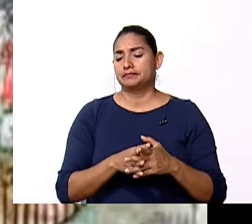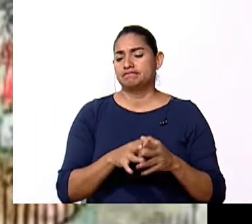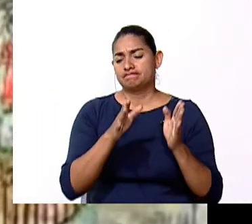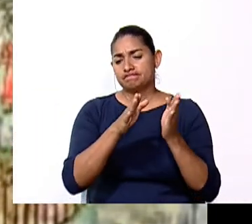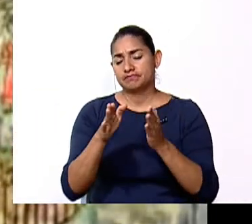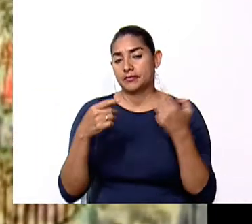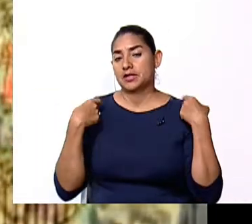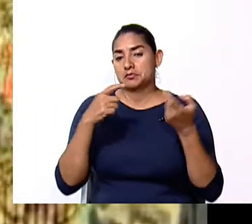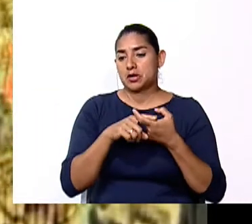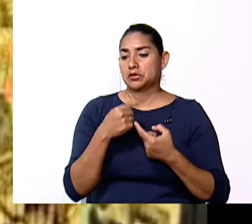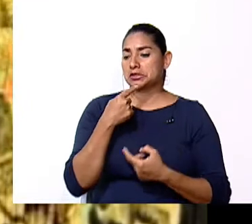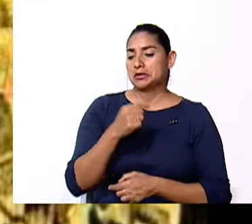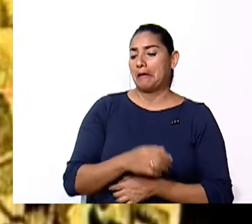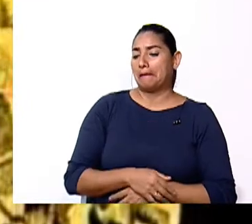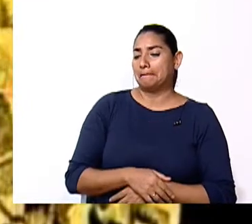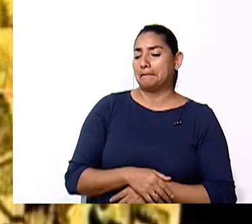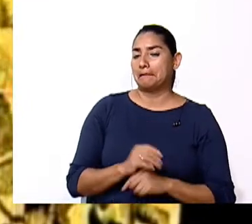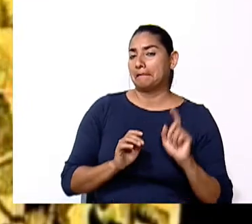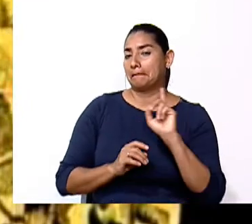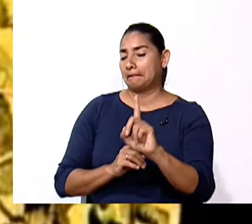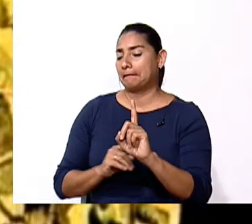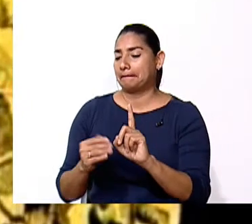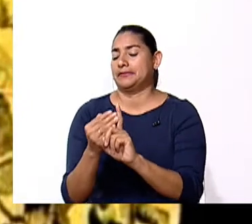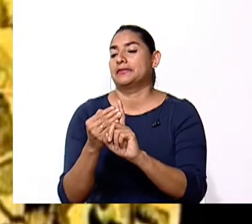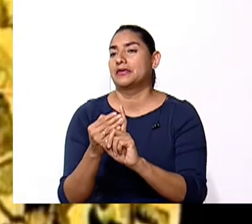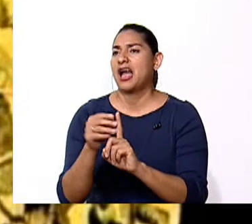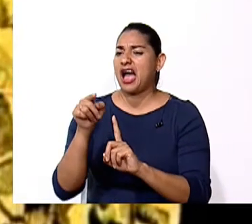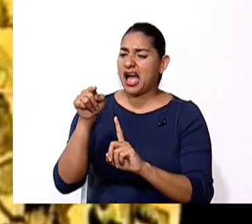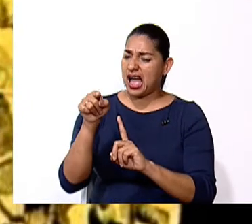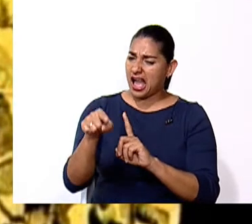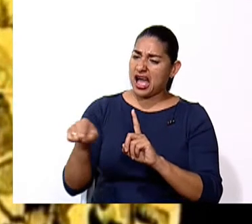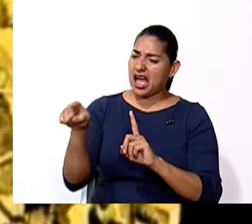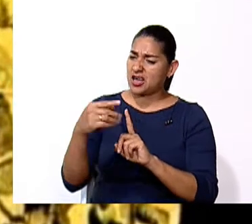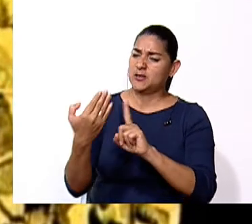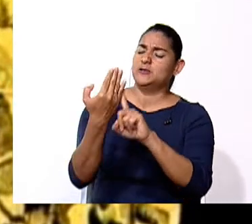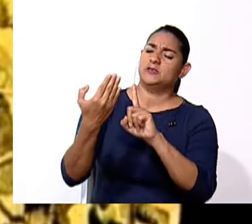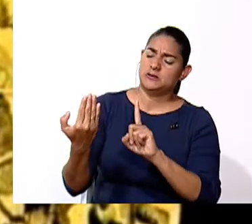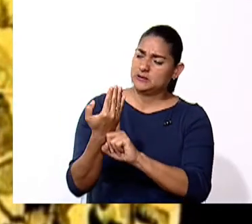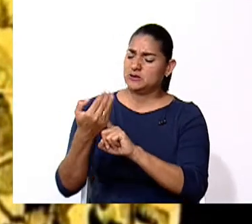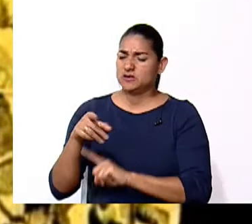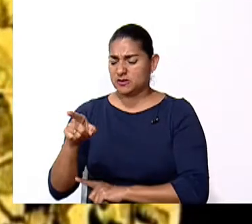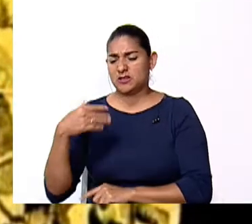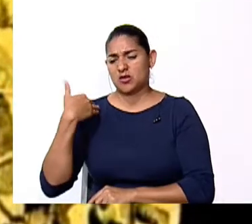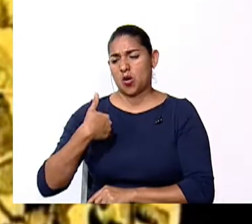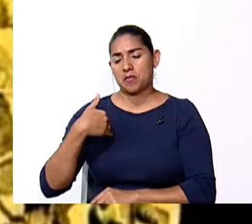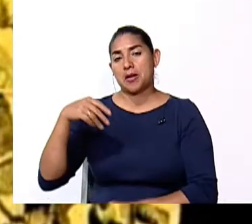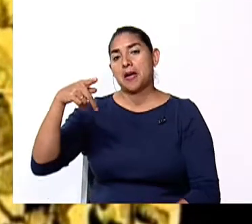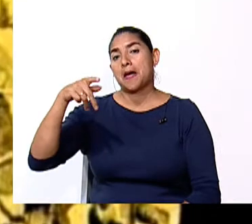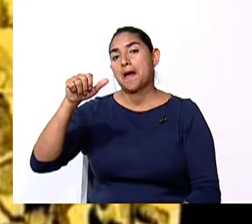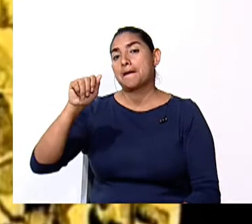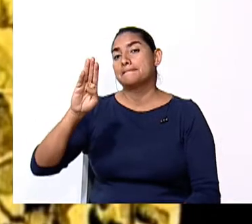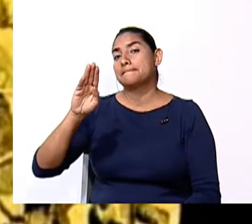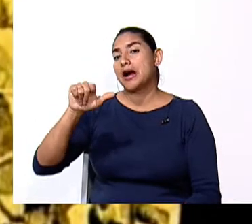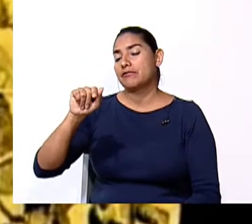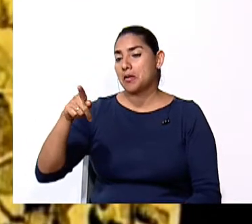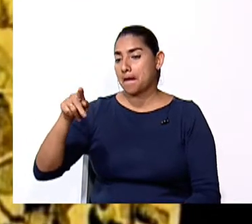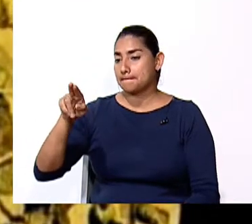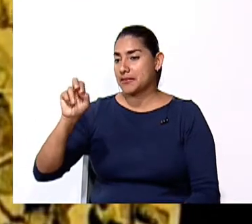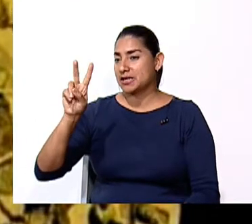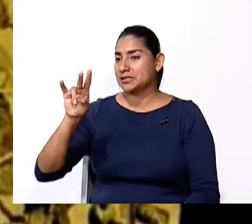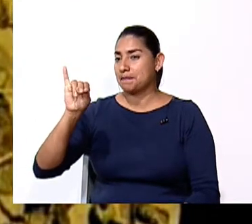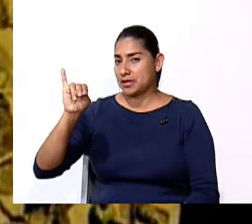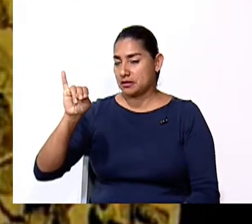decíamos indígenas, y ese concepto está mal dado. ¿Por qué? Porque los españoles creían que habían llegado a las